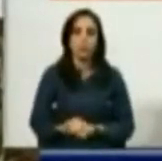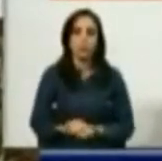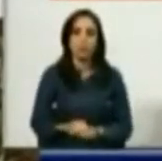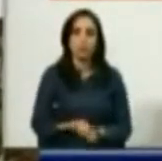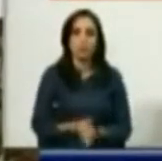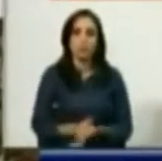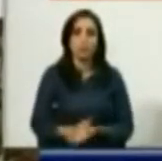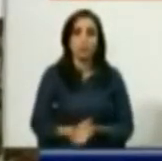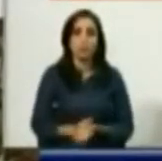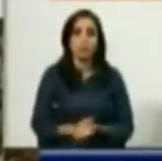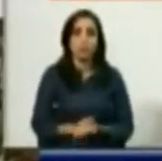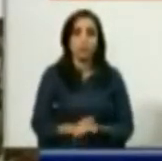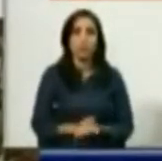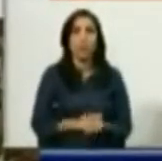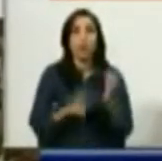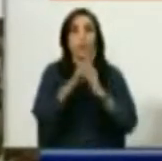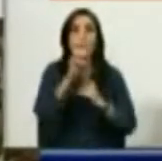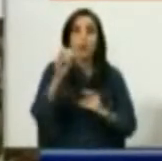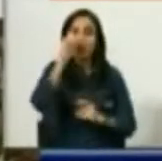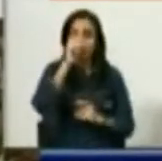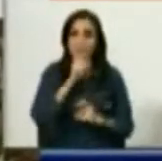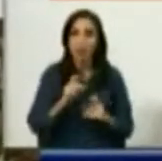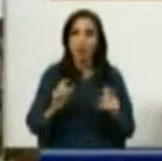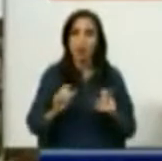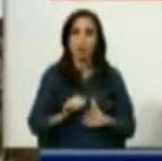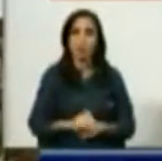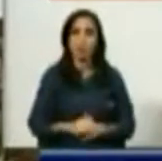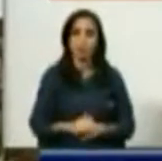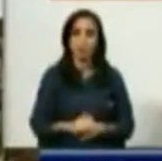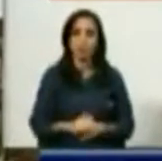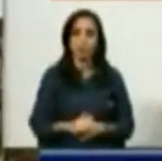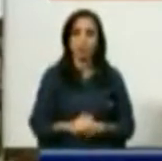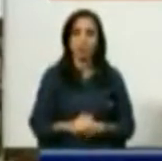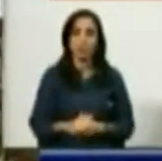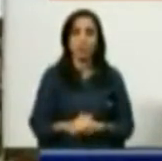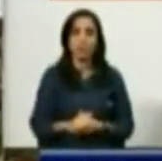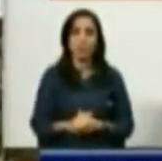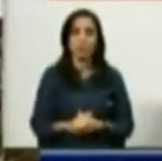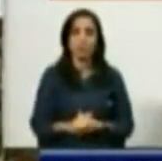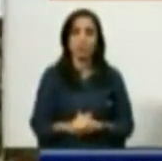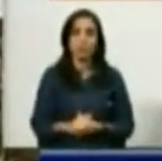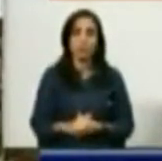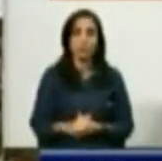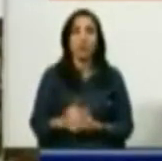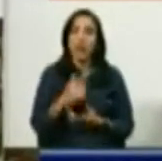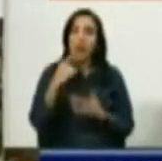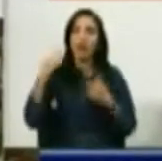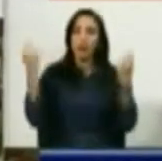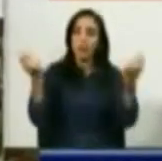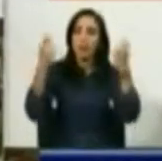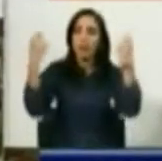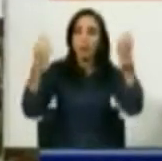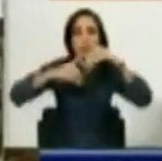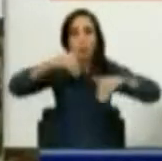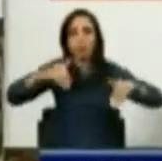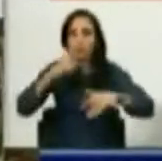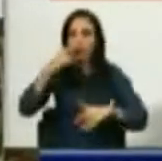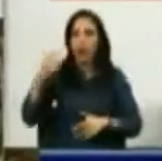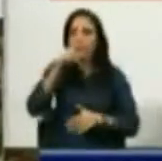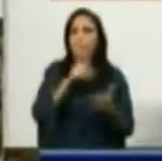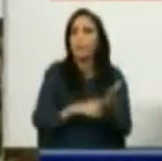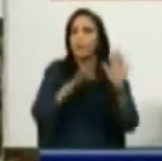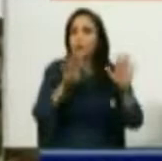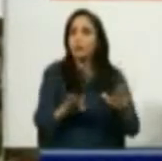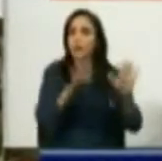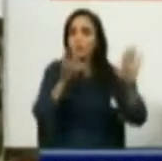de esos veinte años Mejor dicho hablar de esa campaña electoral del año noventa y ocho damas como